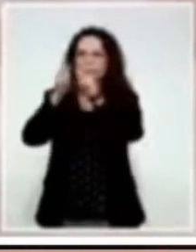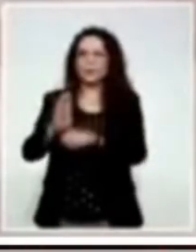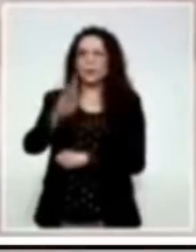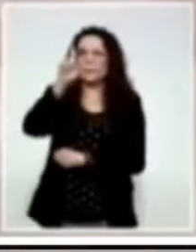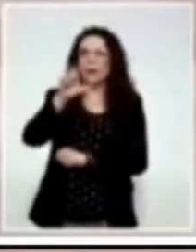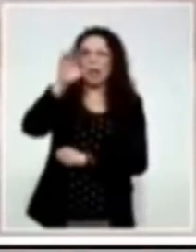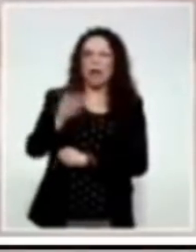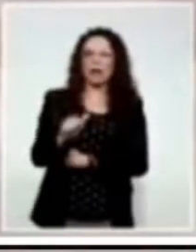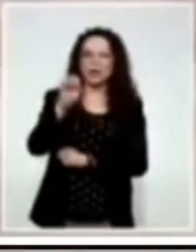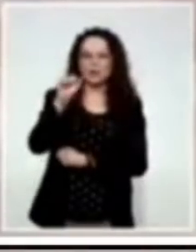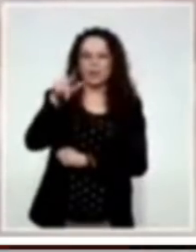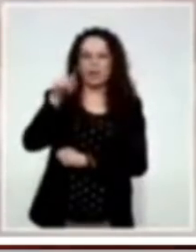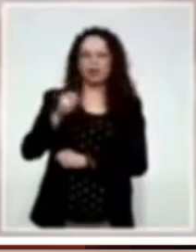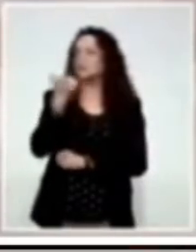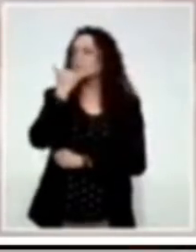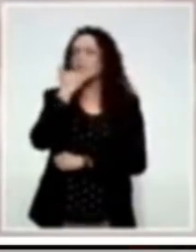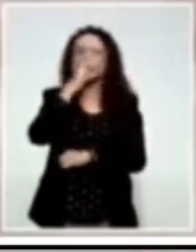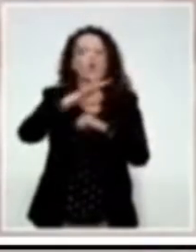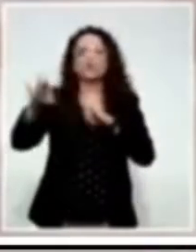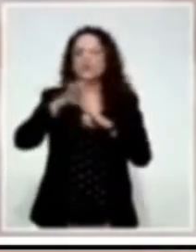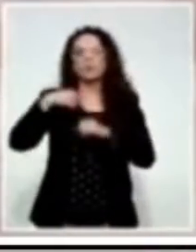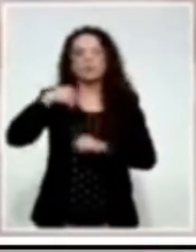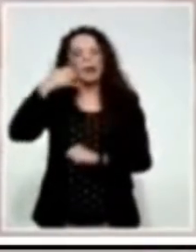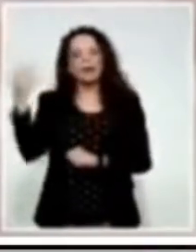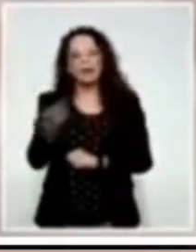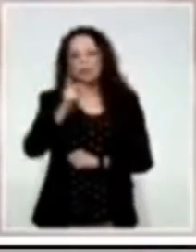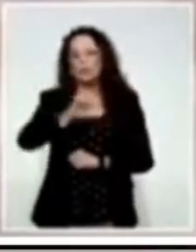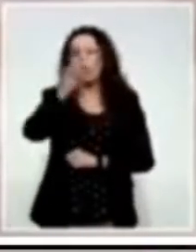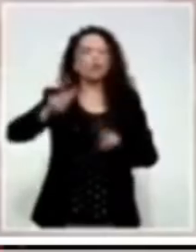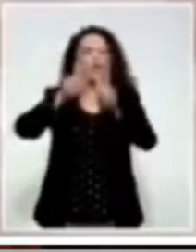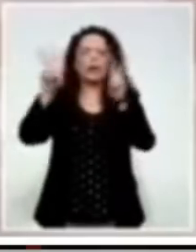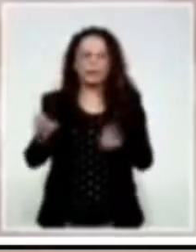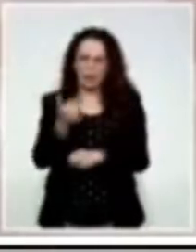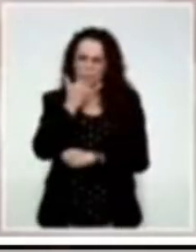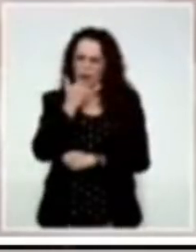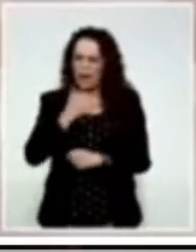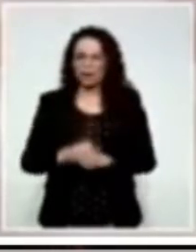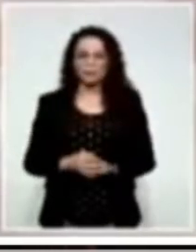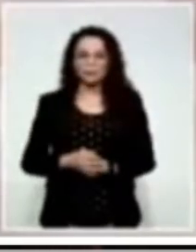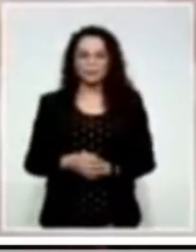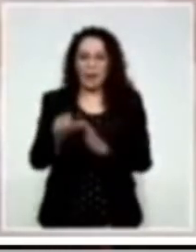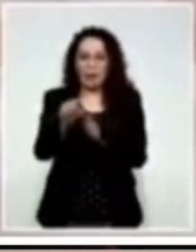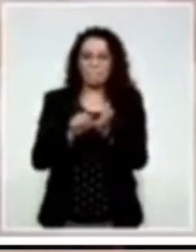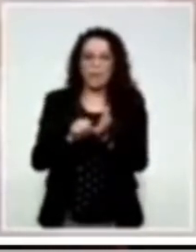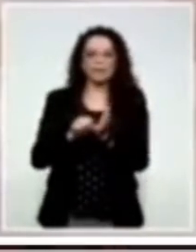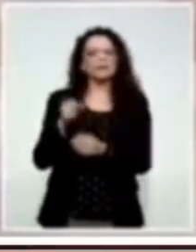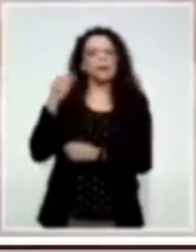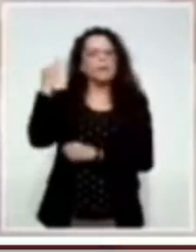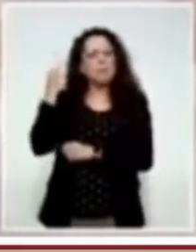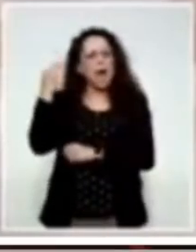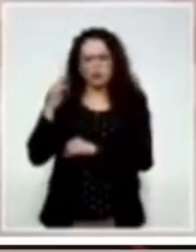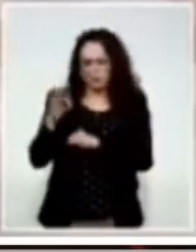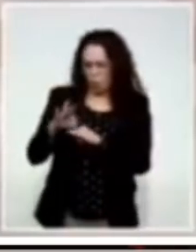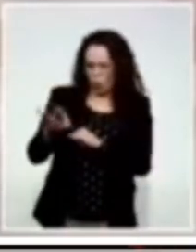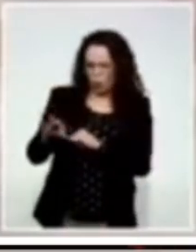de Cuadratín. Disculpe, una última pregunta y antes de otro tema. A finales del mes de marzo, los partidos